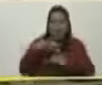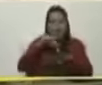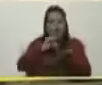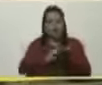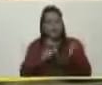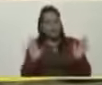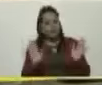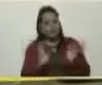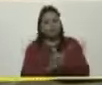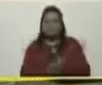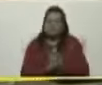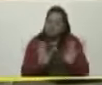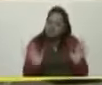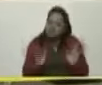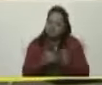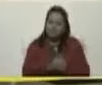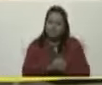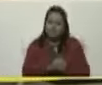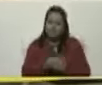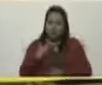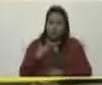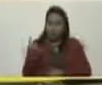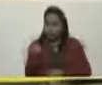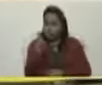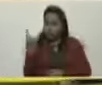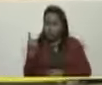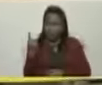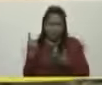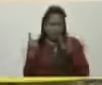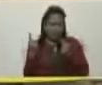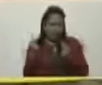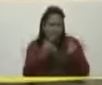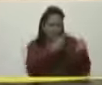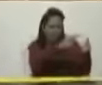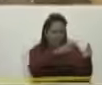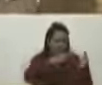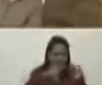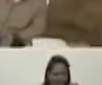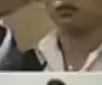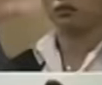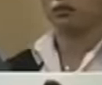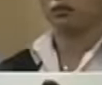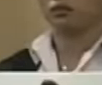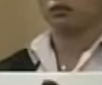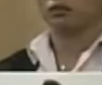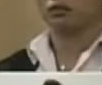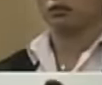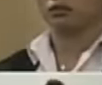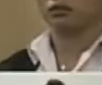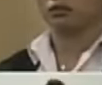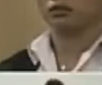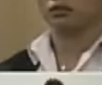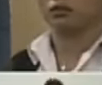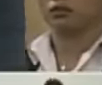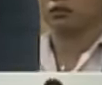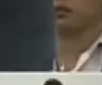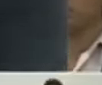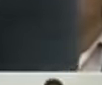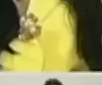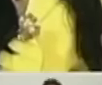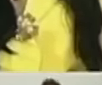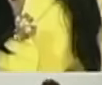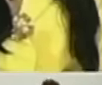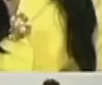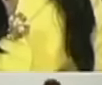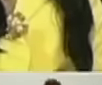así no me ha pasado a mí, eso lo hemos visto con nuestros alcaldes aquí presentes, con líderes que a pesar de que no están en un cargo